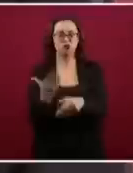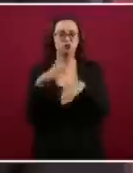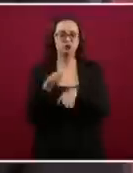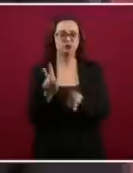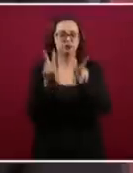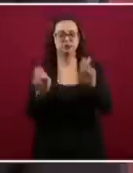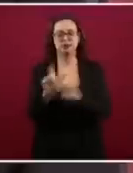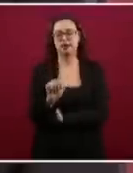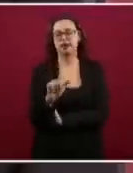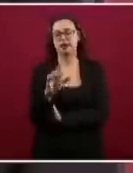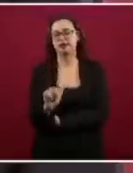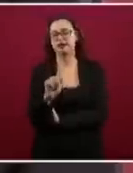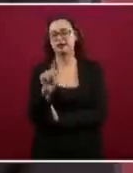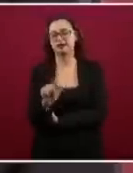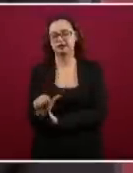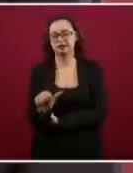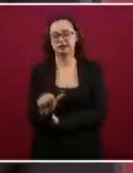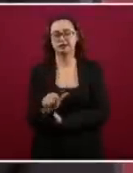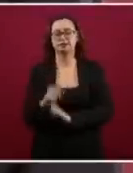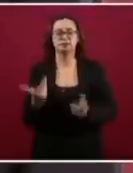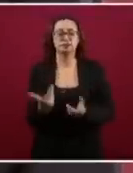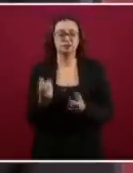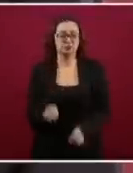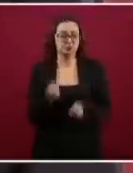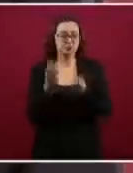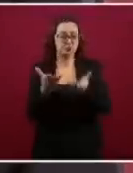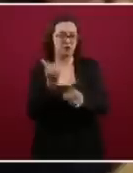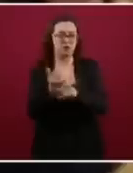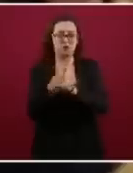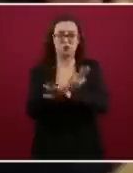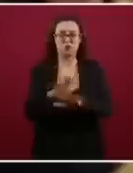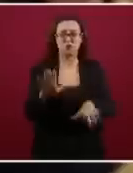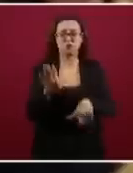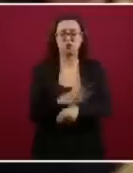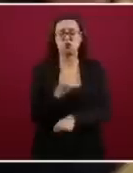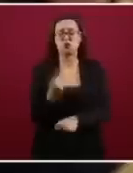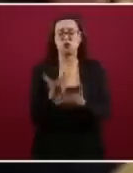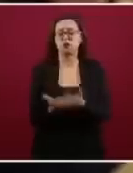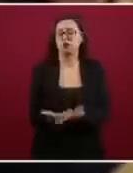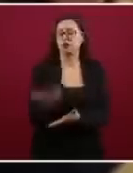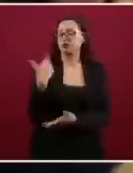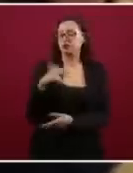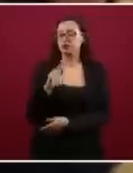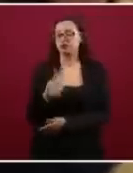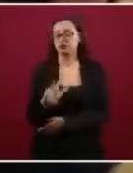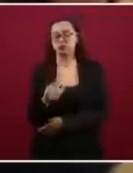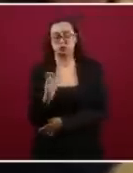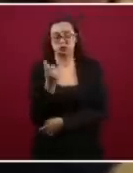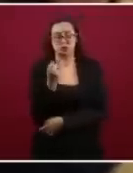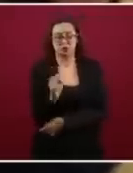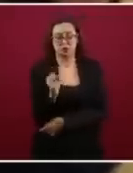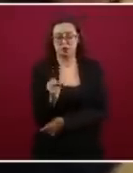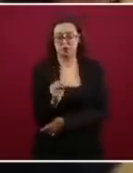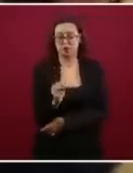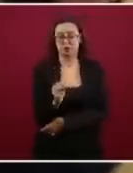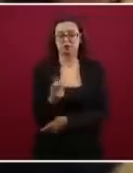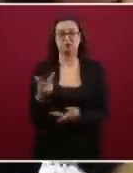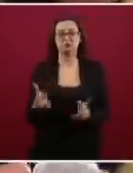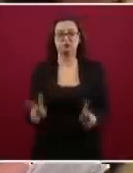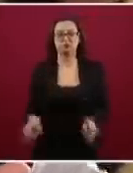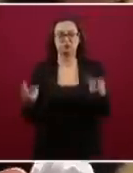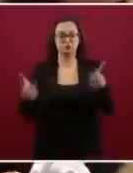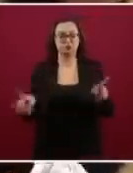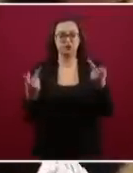raza. Estos datos, presidente, se los doy porque el pasado 18 de septiembre se llevó a cabo la subasta